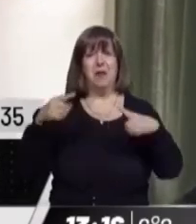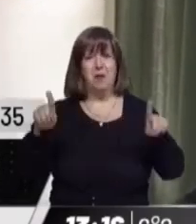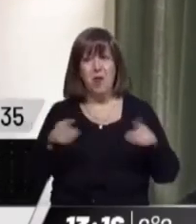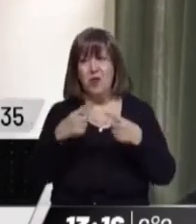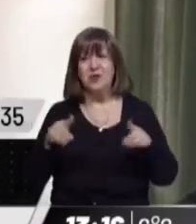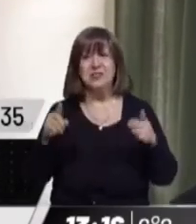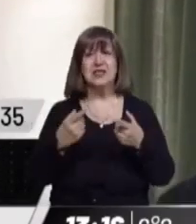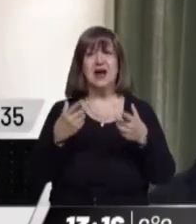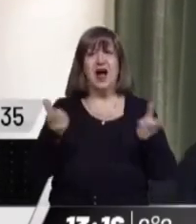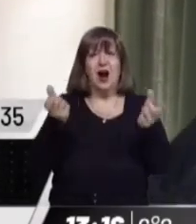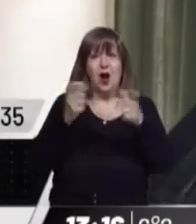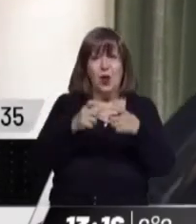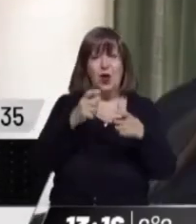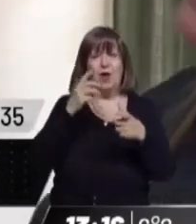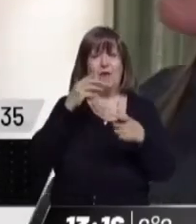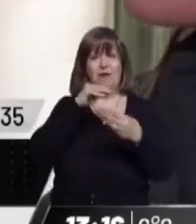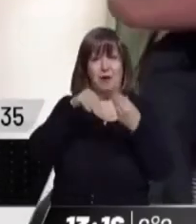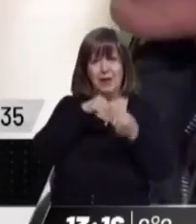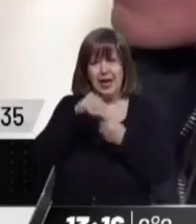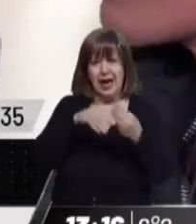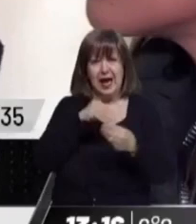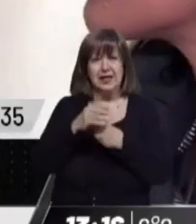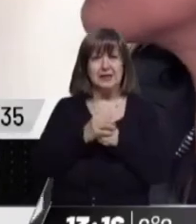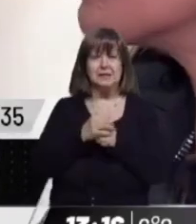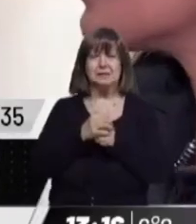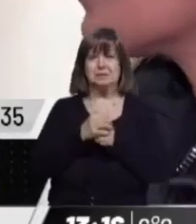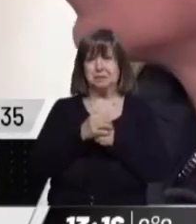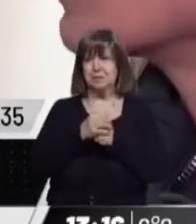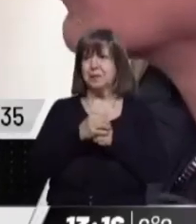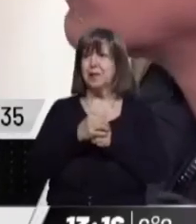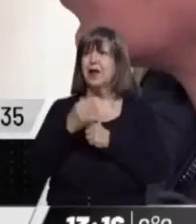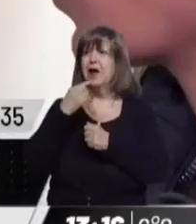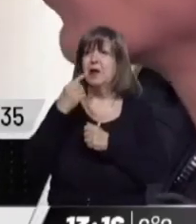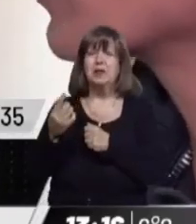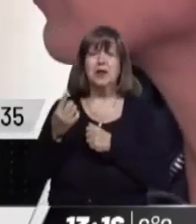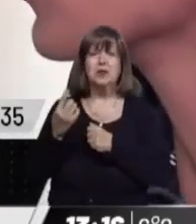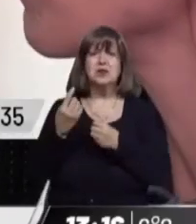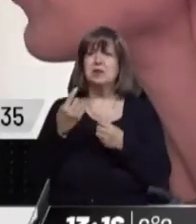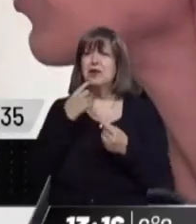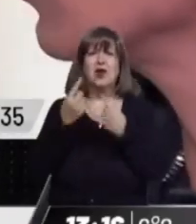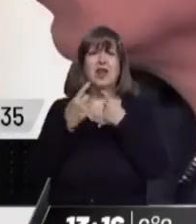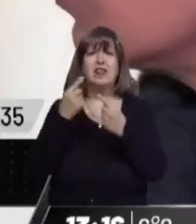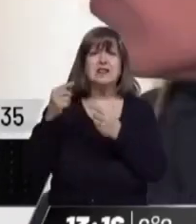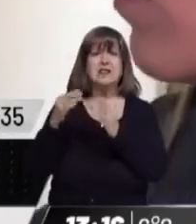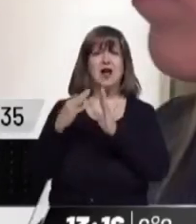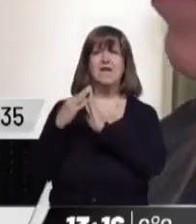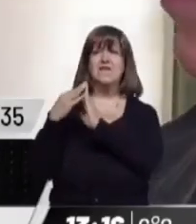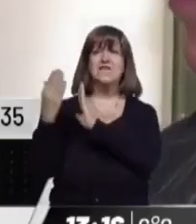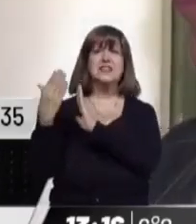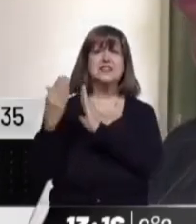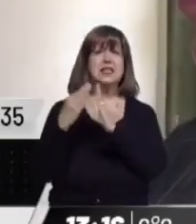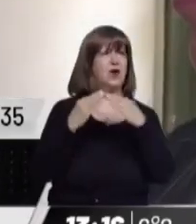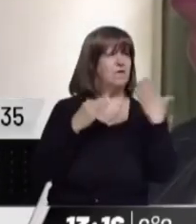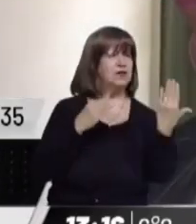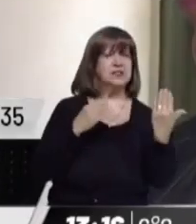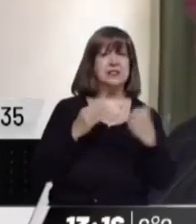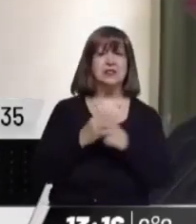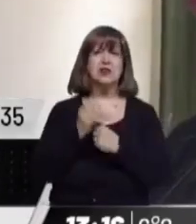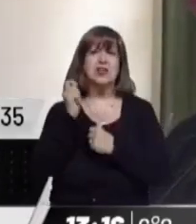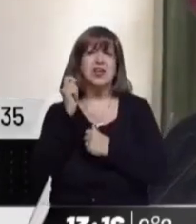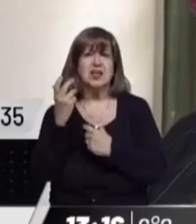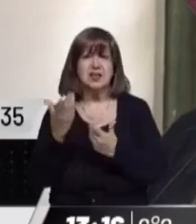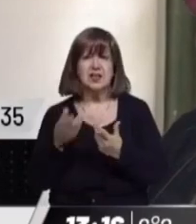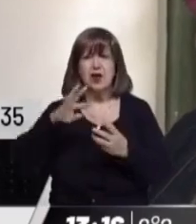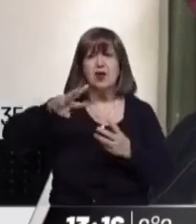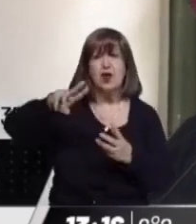eventos, reuniones con los padres. ¿Sospechan de gente de la comunidad en cuanto a los robos que están sufriendo? Bueno, hay varias sospechas. Lo que